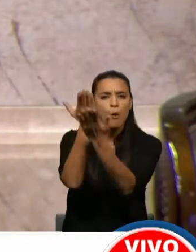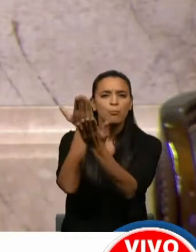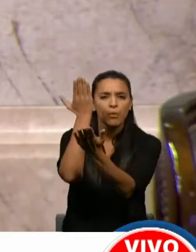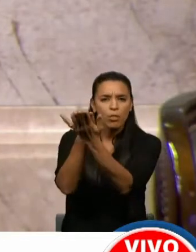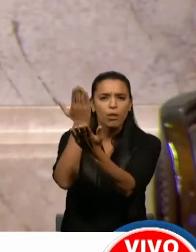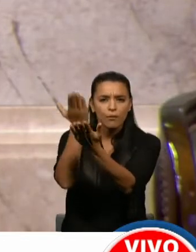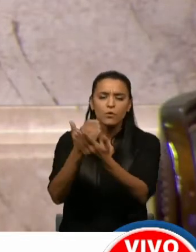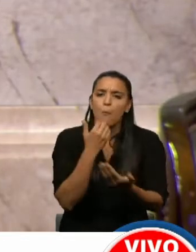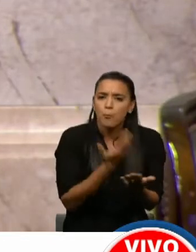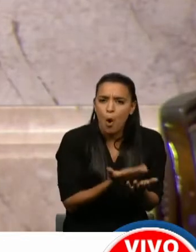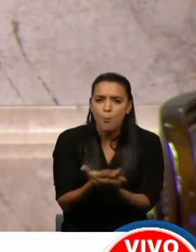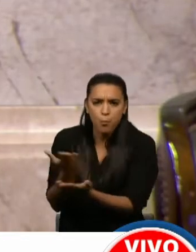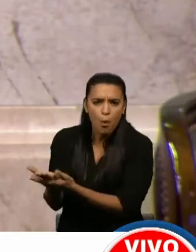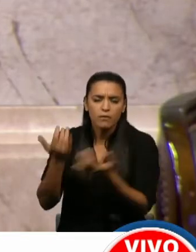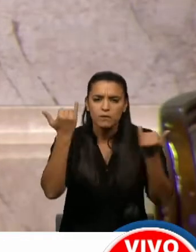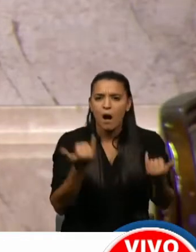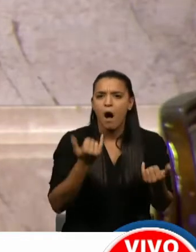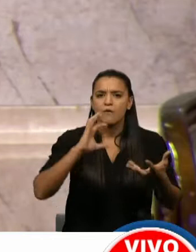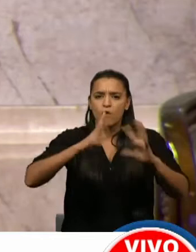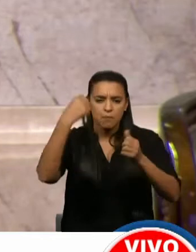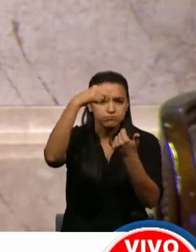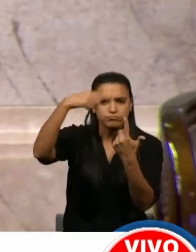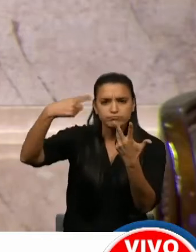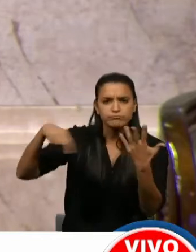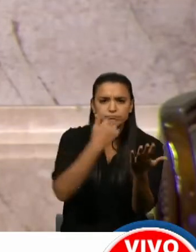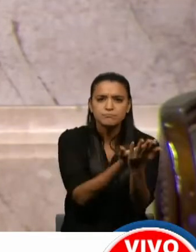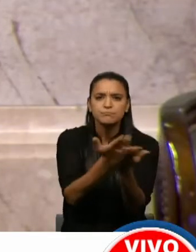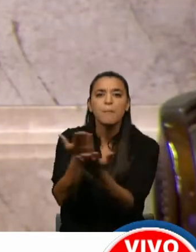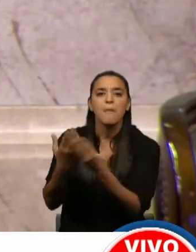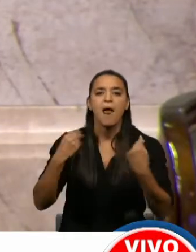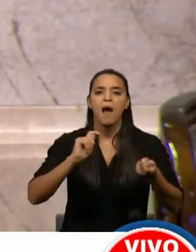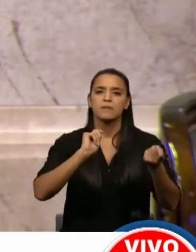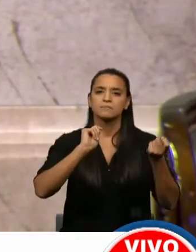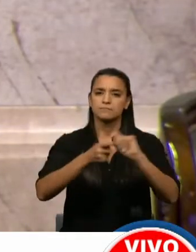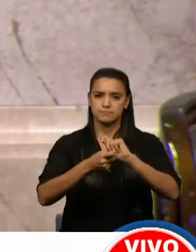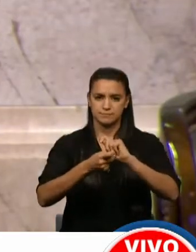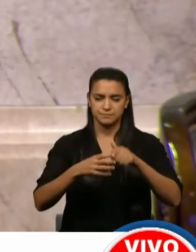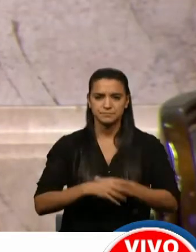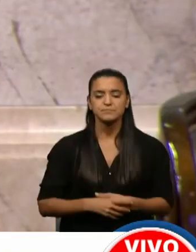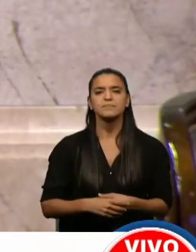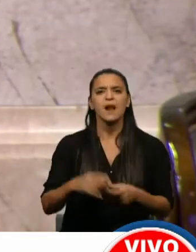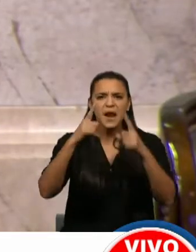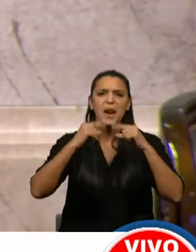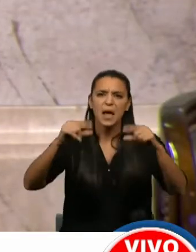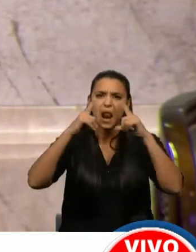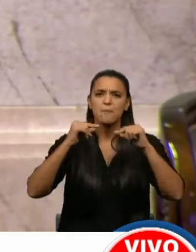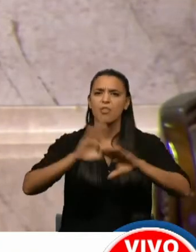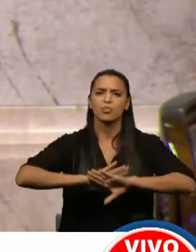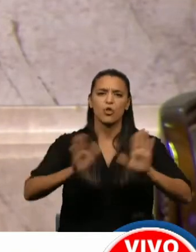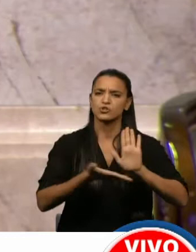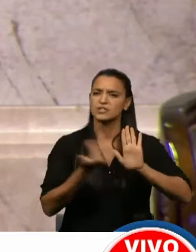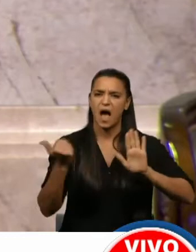pidiendo, proponiendo diferentes alternativas para modificarlo, reclamando para que se